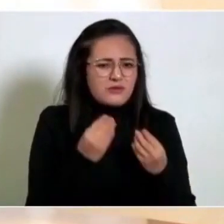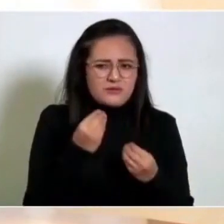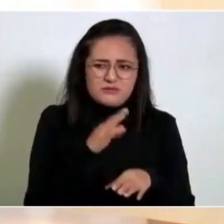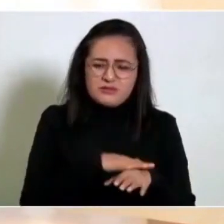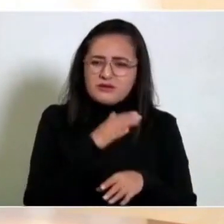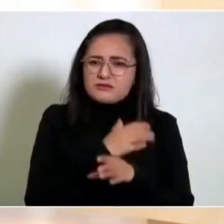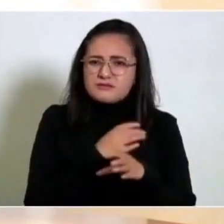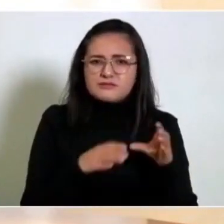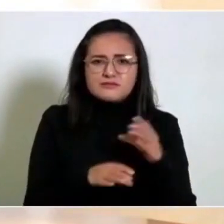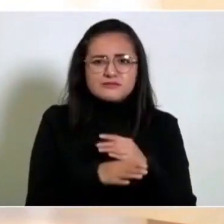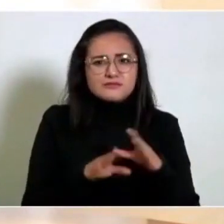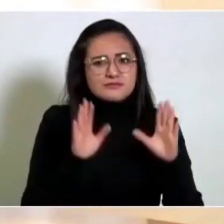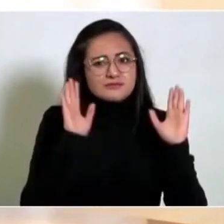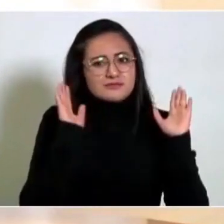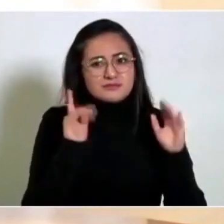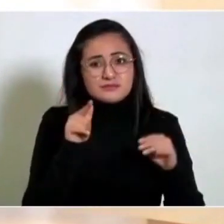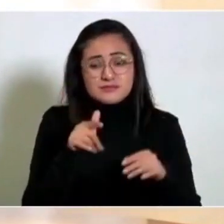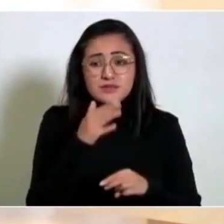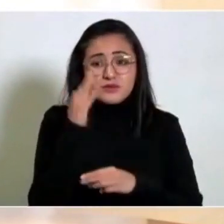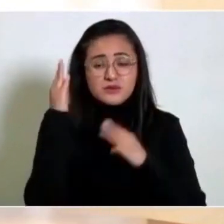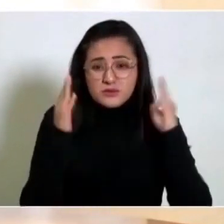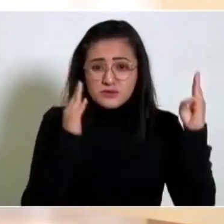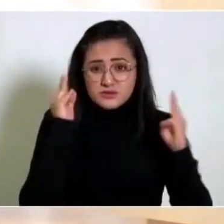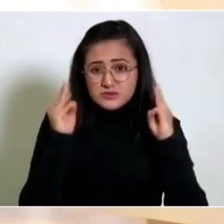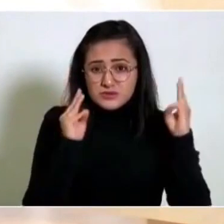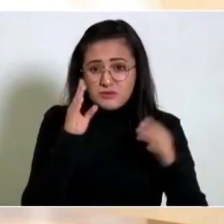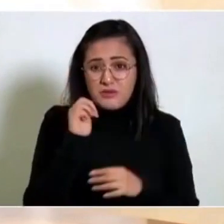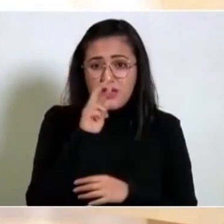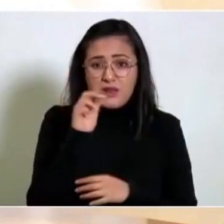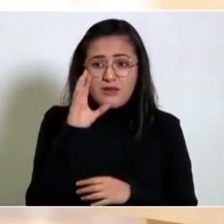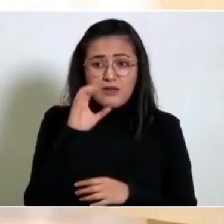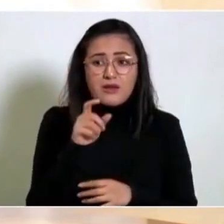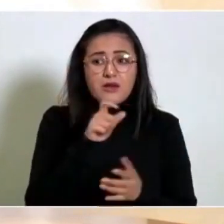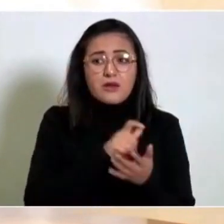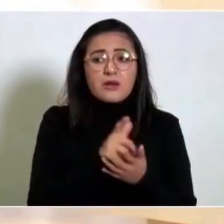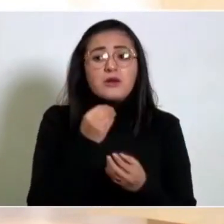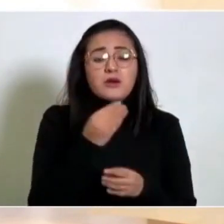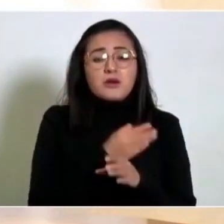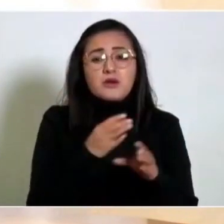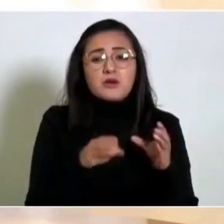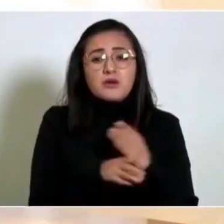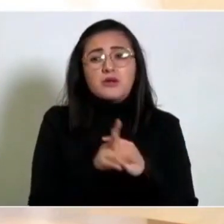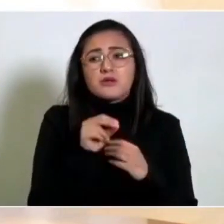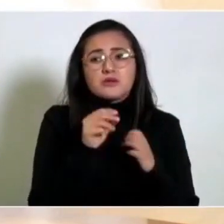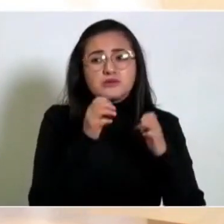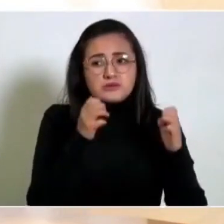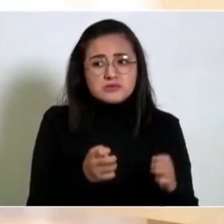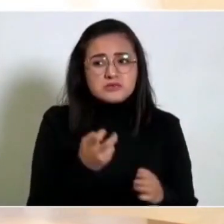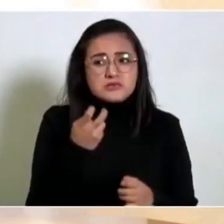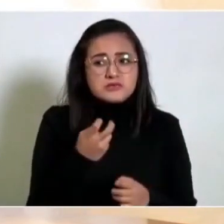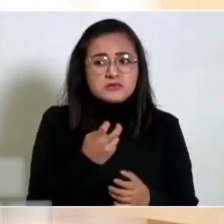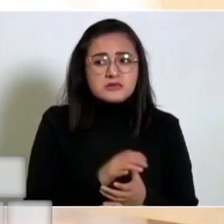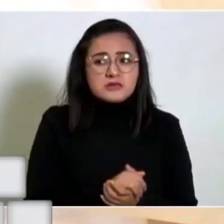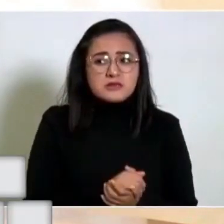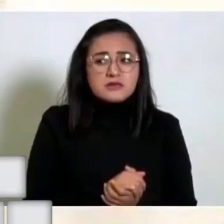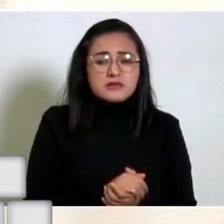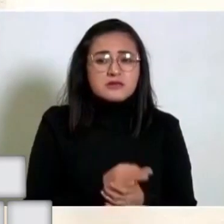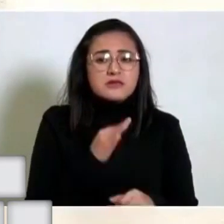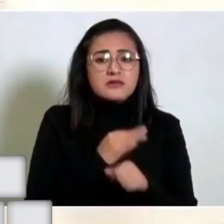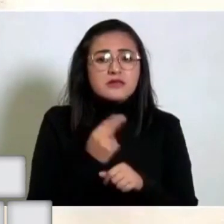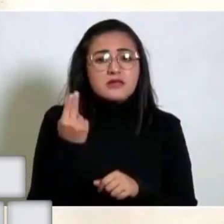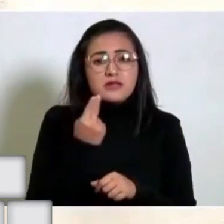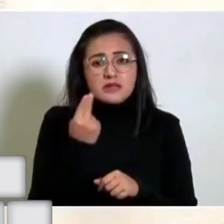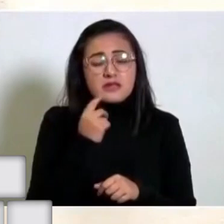cosas. Ahí en el Museo Barroco, otras cosas que dicen se compraron, no están. No están, necesitamos